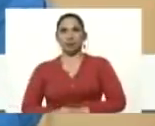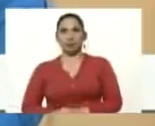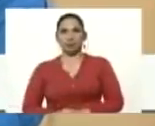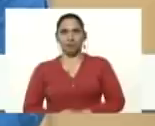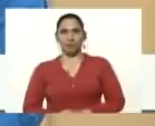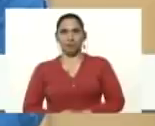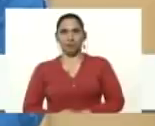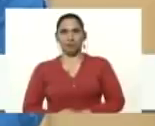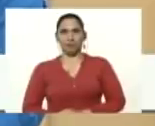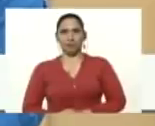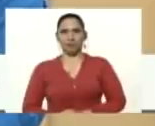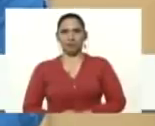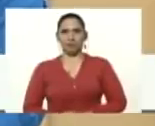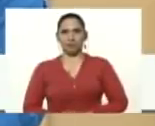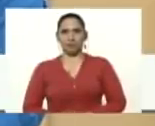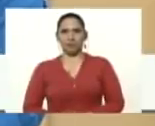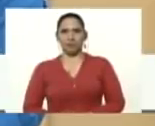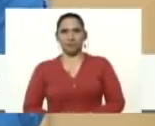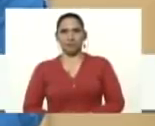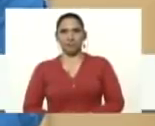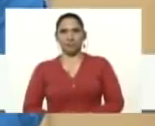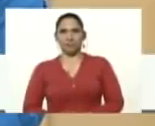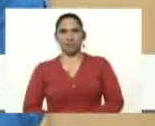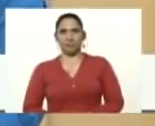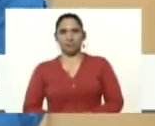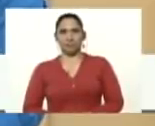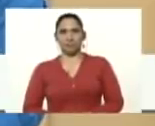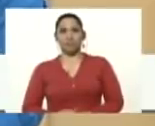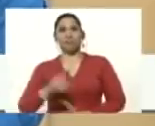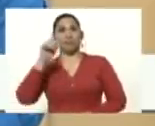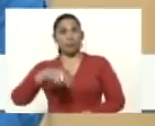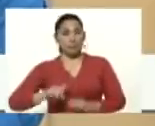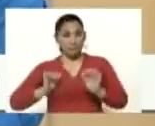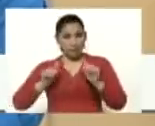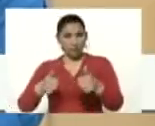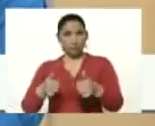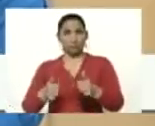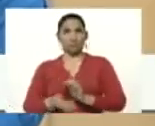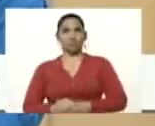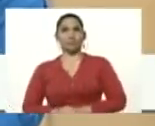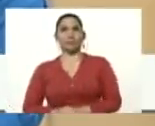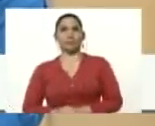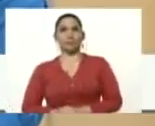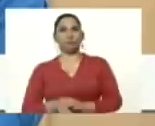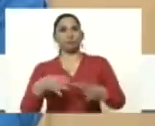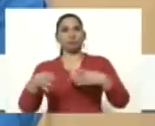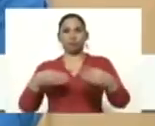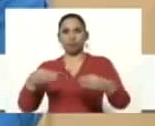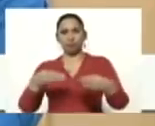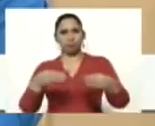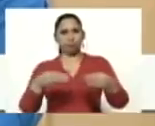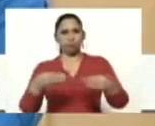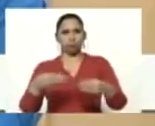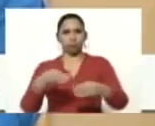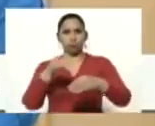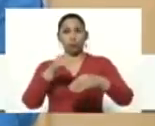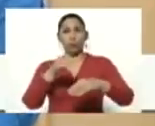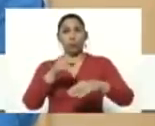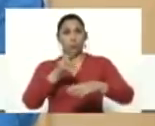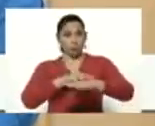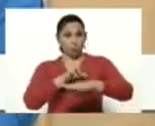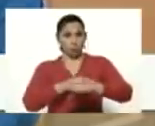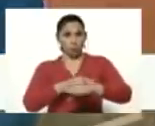CCCCCCCT. ¿Mm? También empezó la flexibilización en consultorios